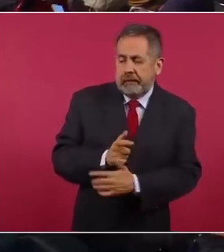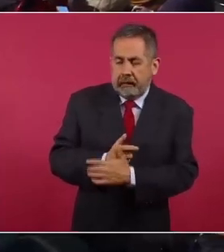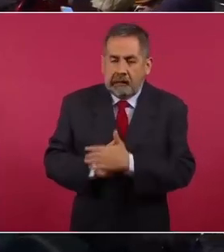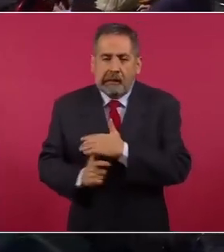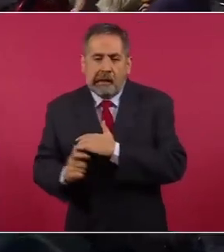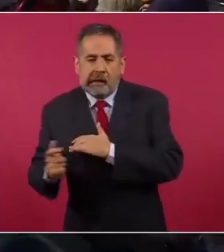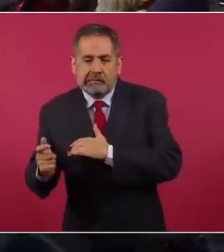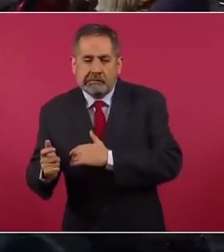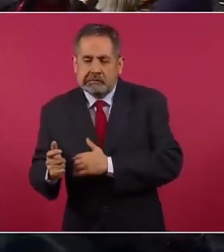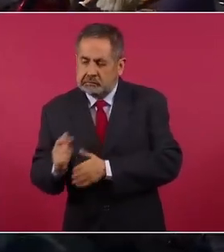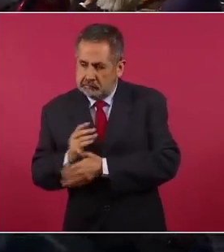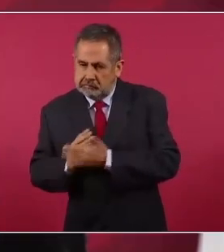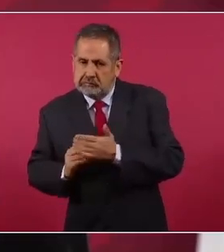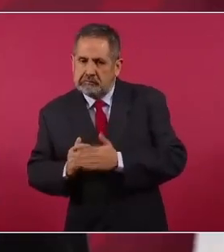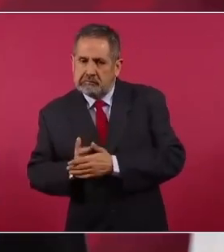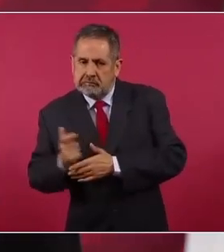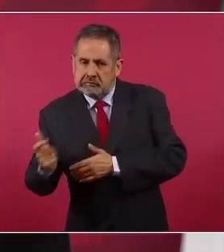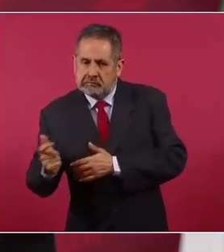el tener